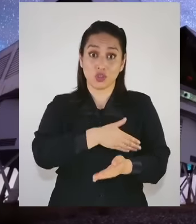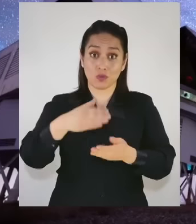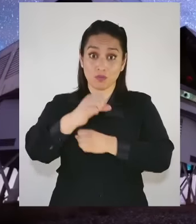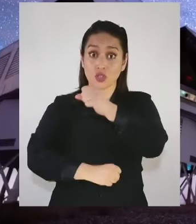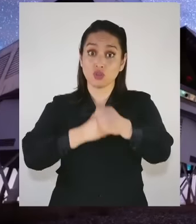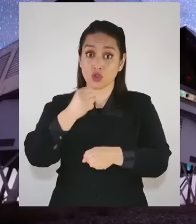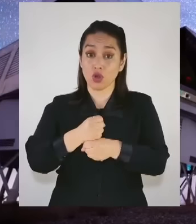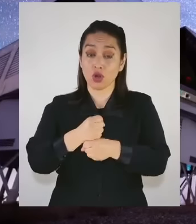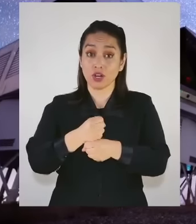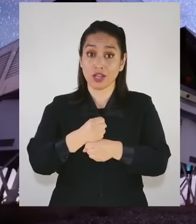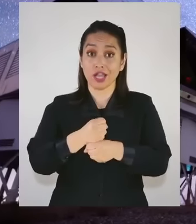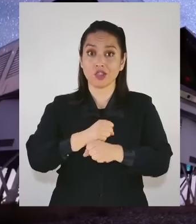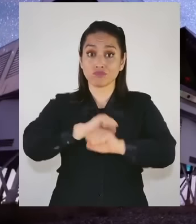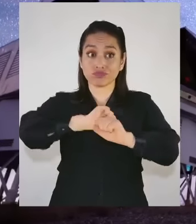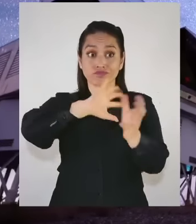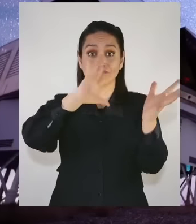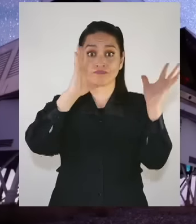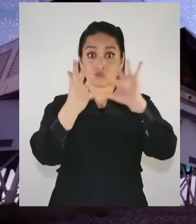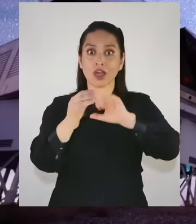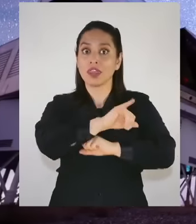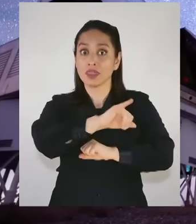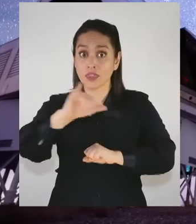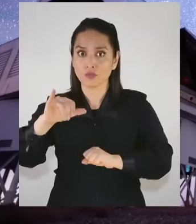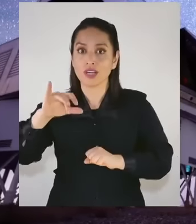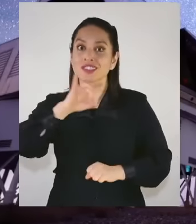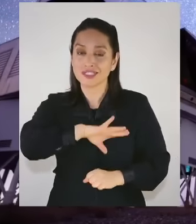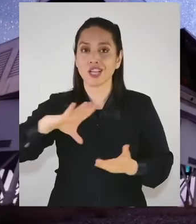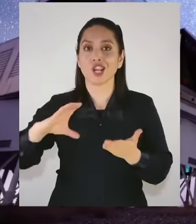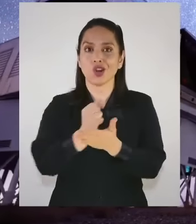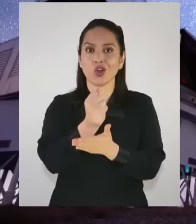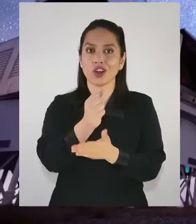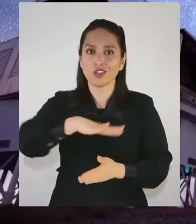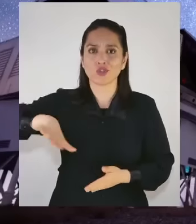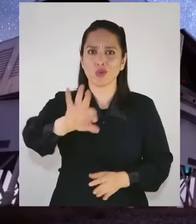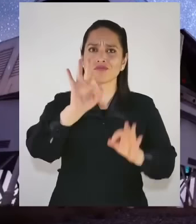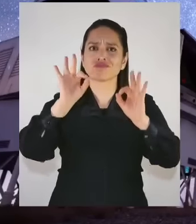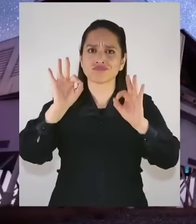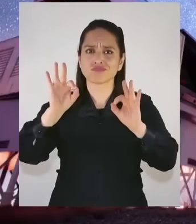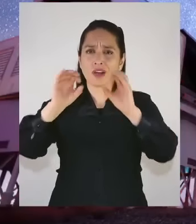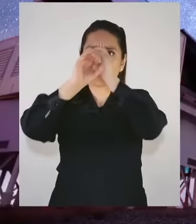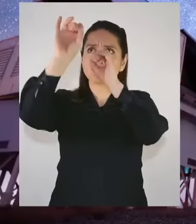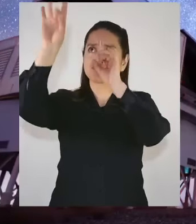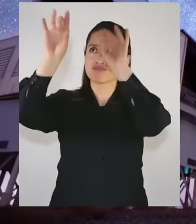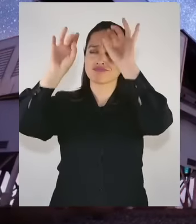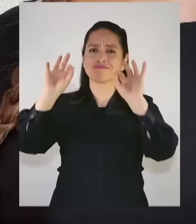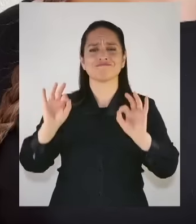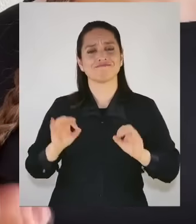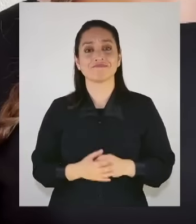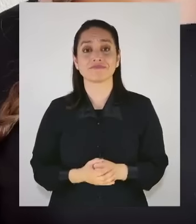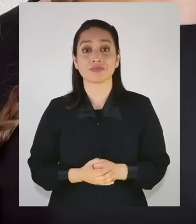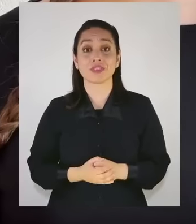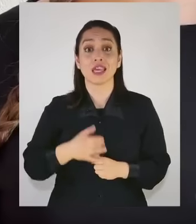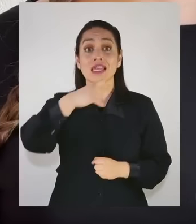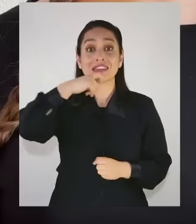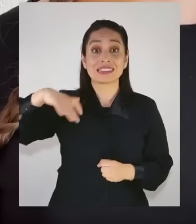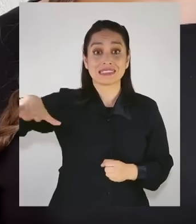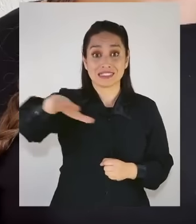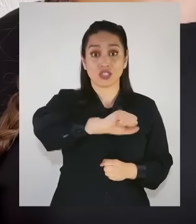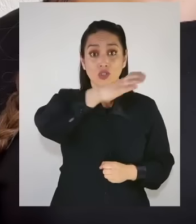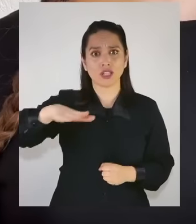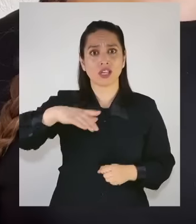13.700 millones de años después del Big Bang, Chile es un paraíso para la astronomía. En el desierto de